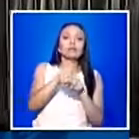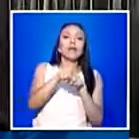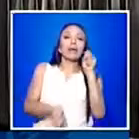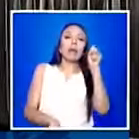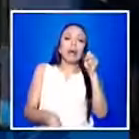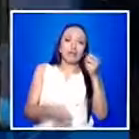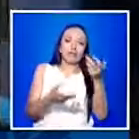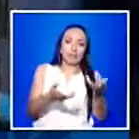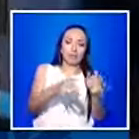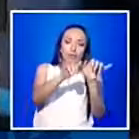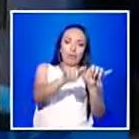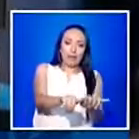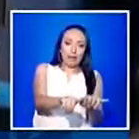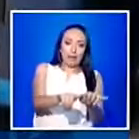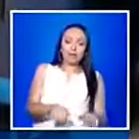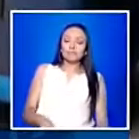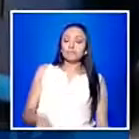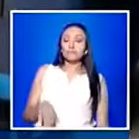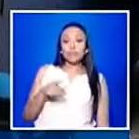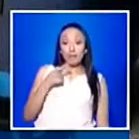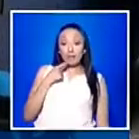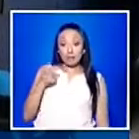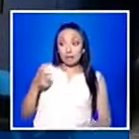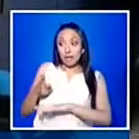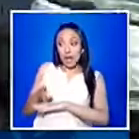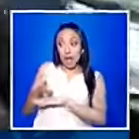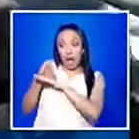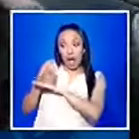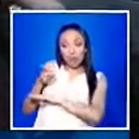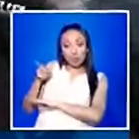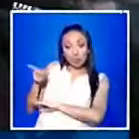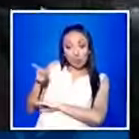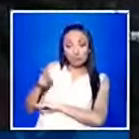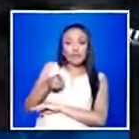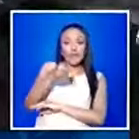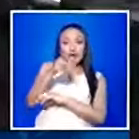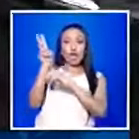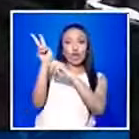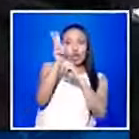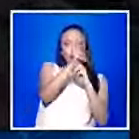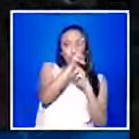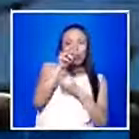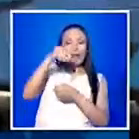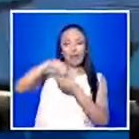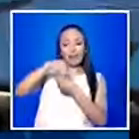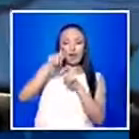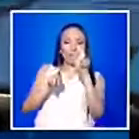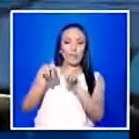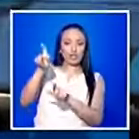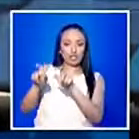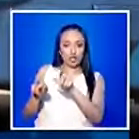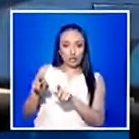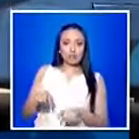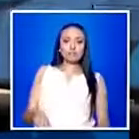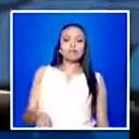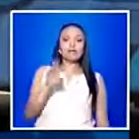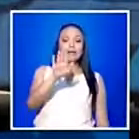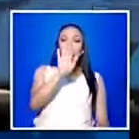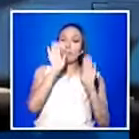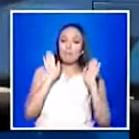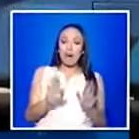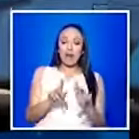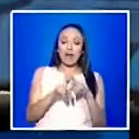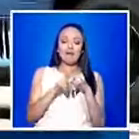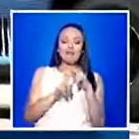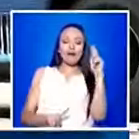que se generó en ese punto. Según las autoridades, el articulado viajaba con pasajeros y su paralización se habría originado